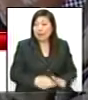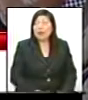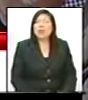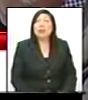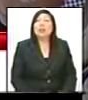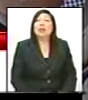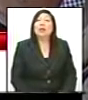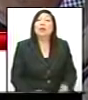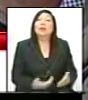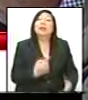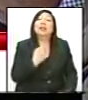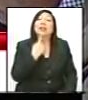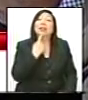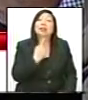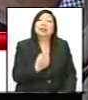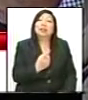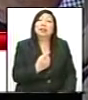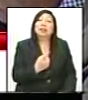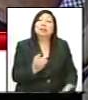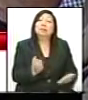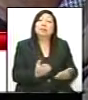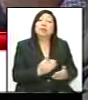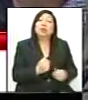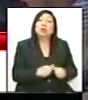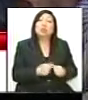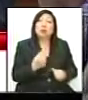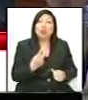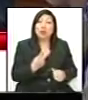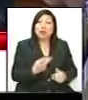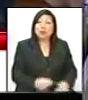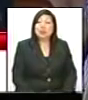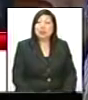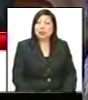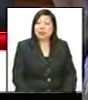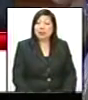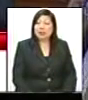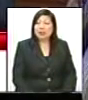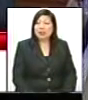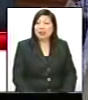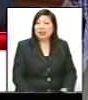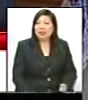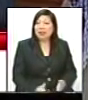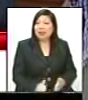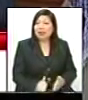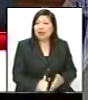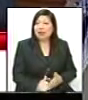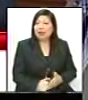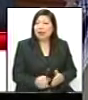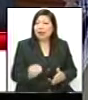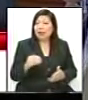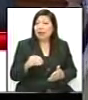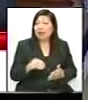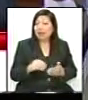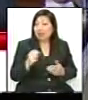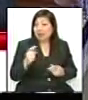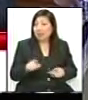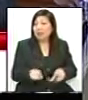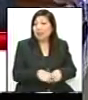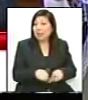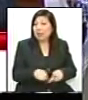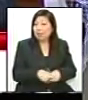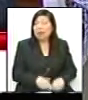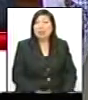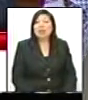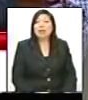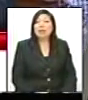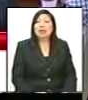está diciendo en la página 2, imparcialidad, y consideramos entonces que en su contenido debe comprender también la referencia